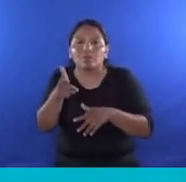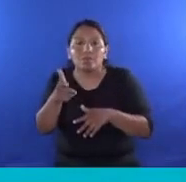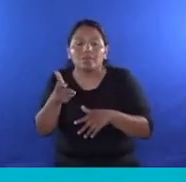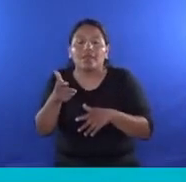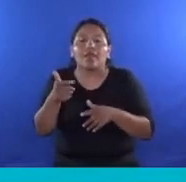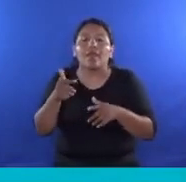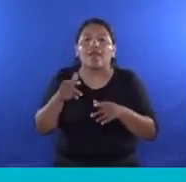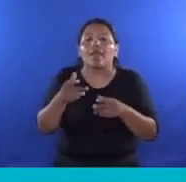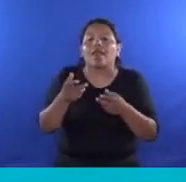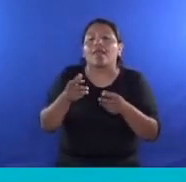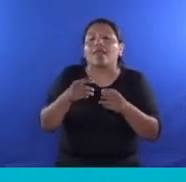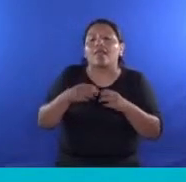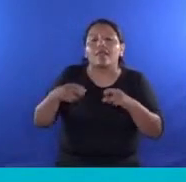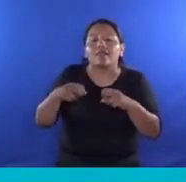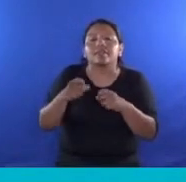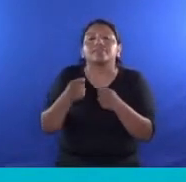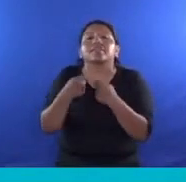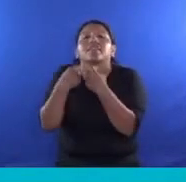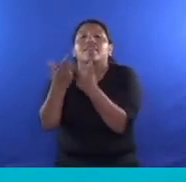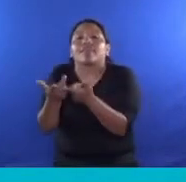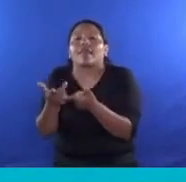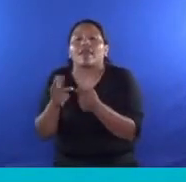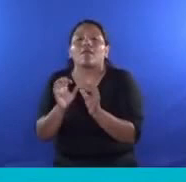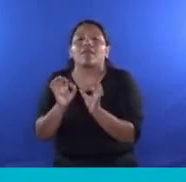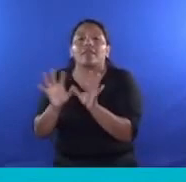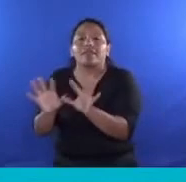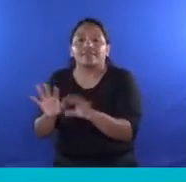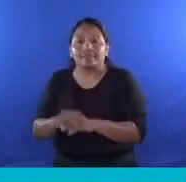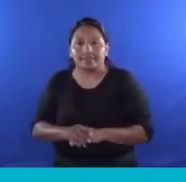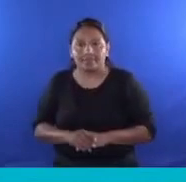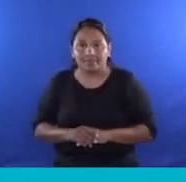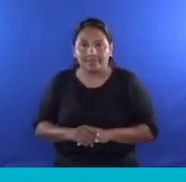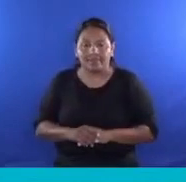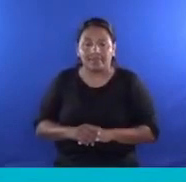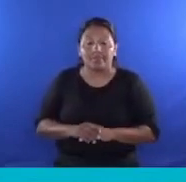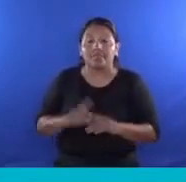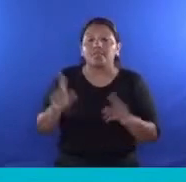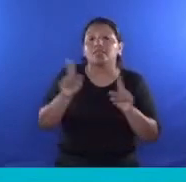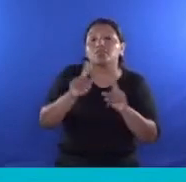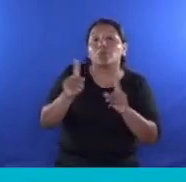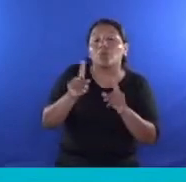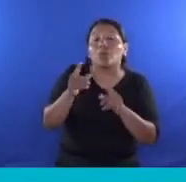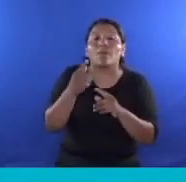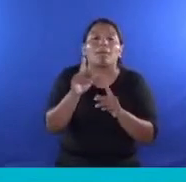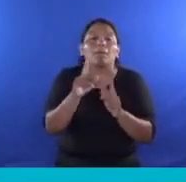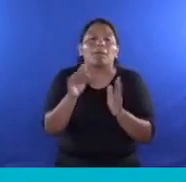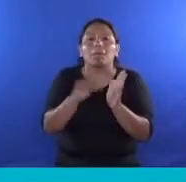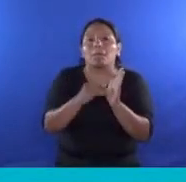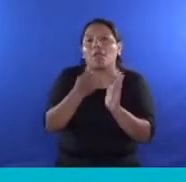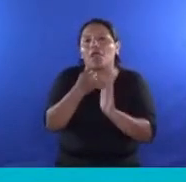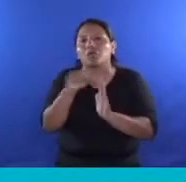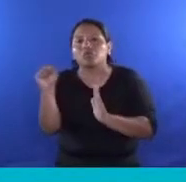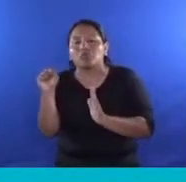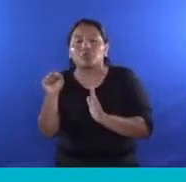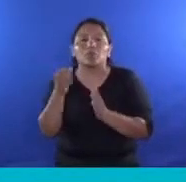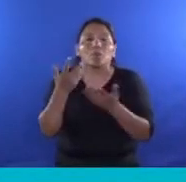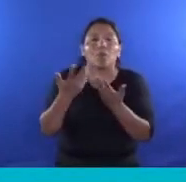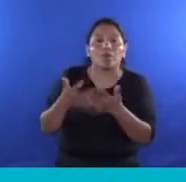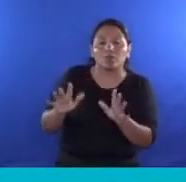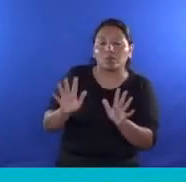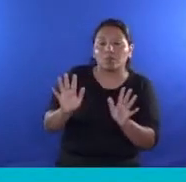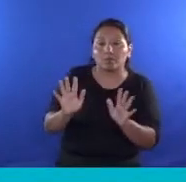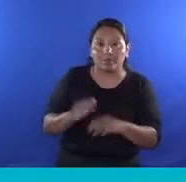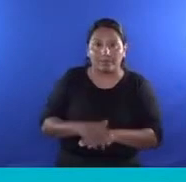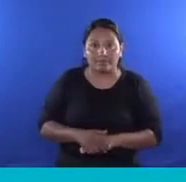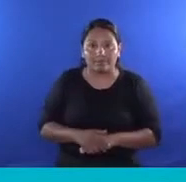de su mandato, se le conceda una licencia y no que tenga o el ausente o la renuncia. Y digo